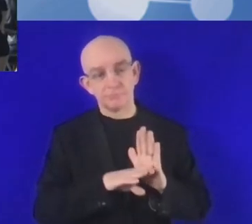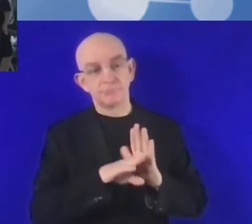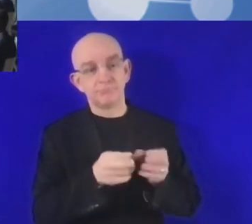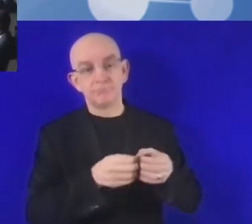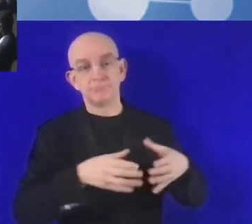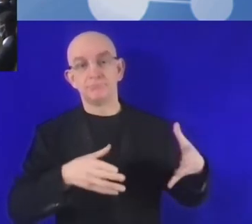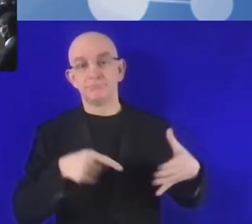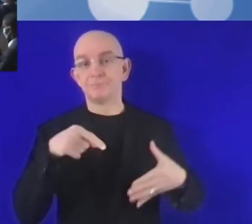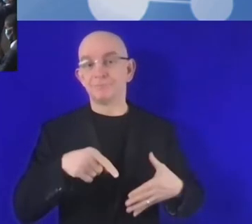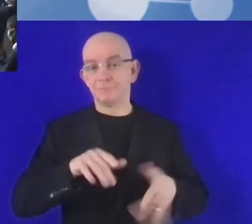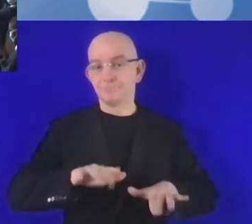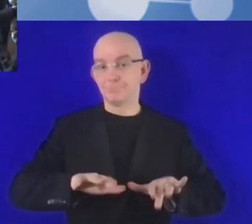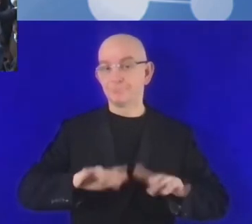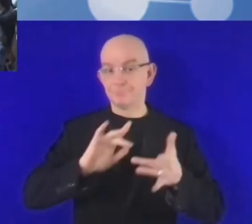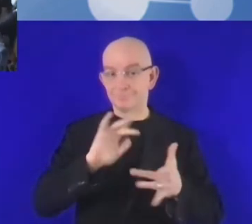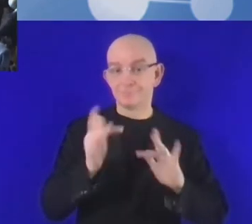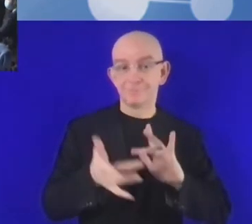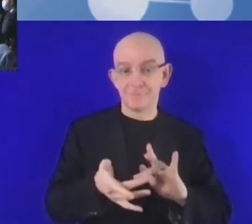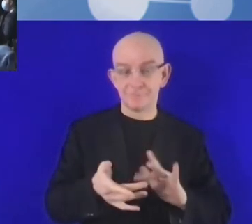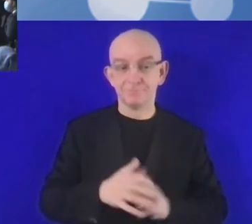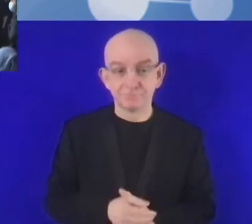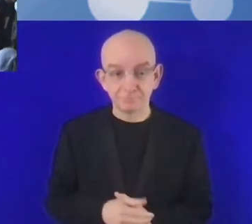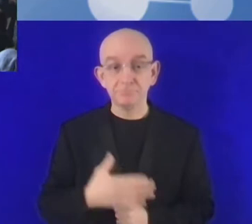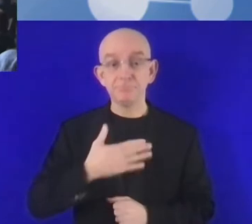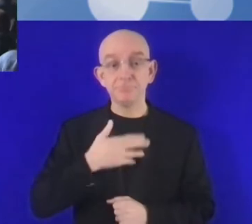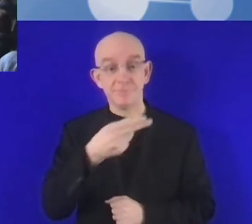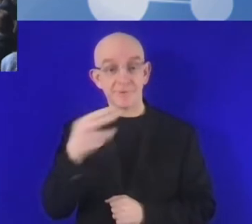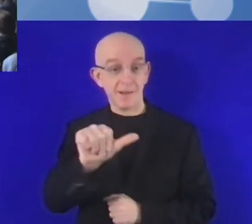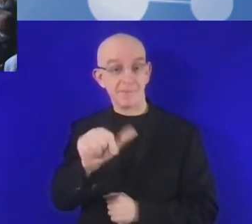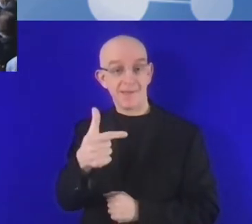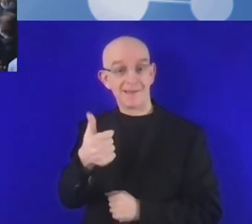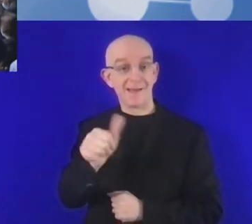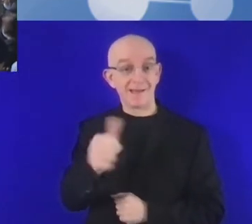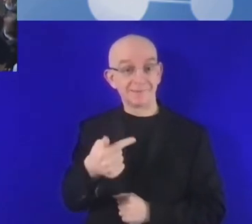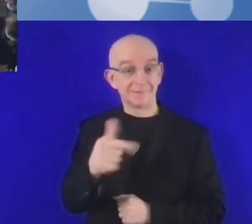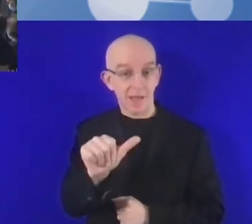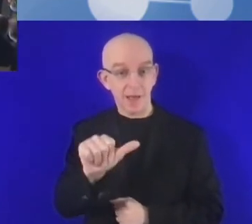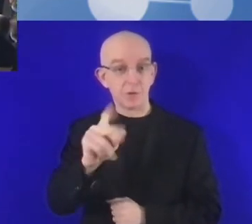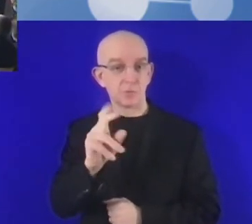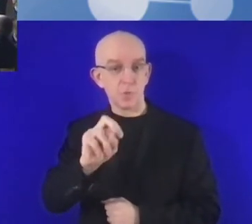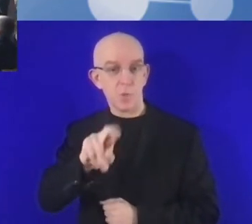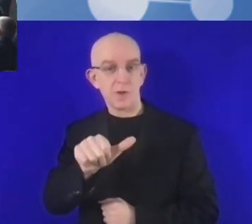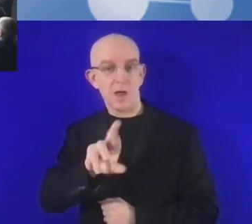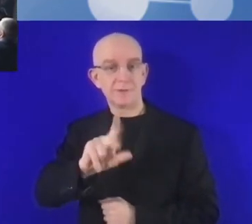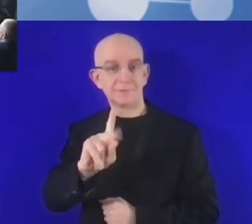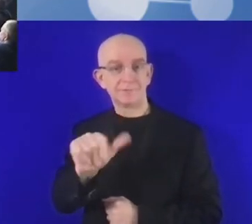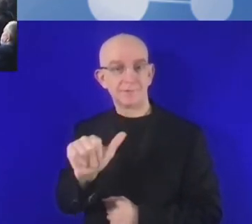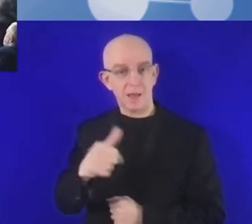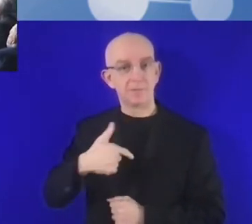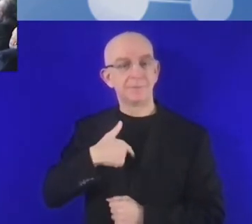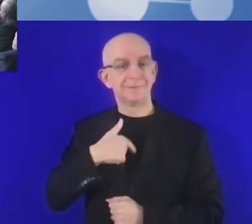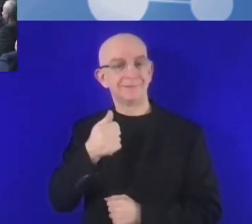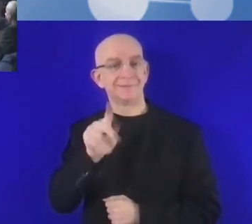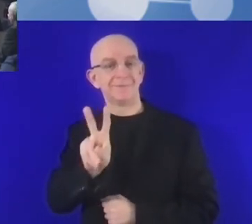debate internacional sobre el desarrollo de Internet. Me llamo Agata Konarska, soy presentadora de televisión y tengo el